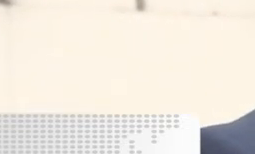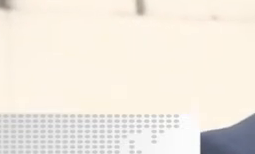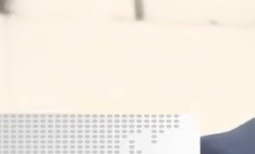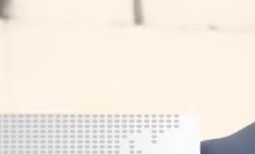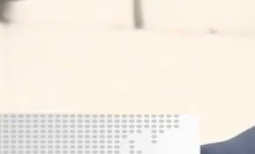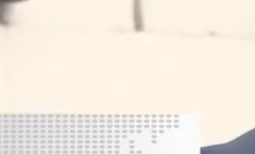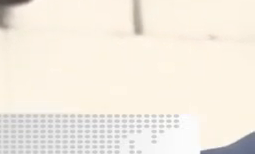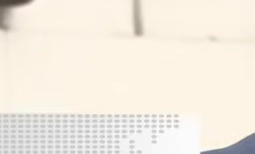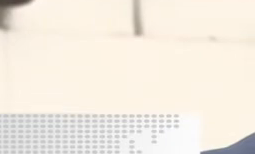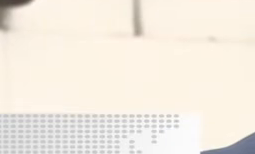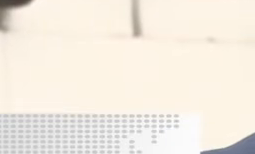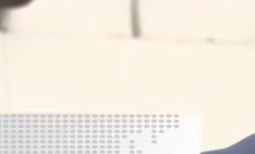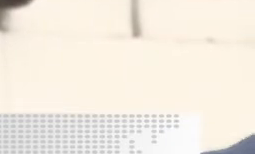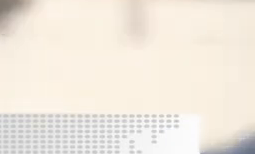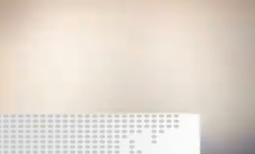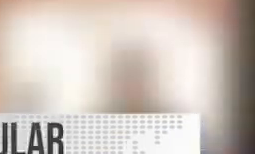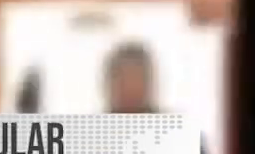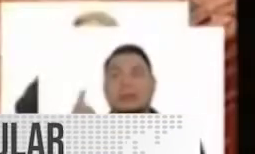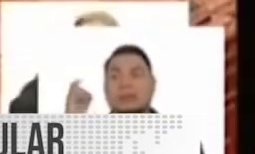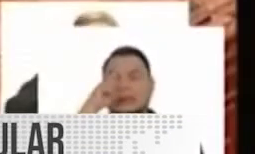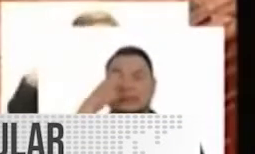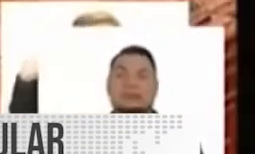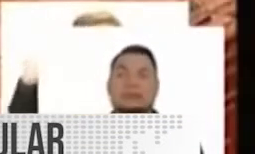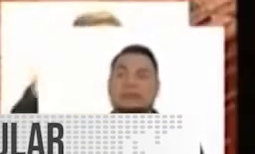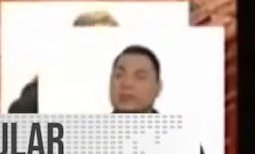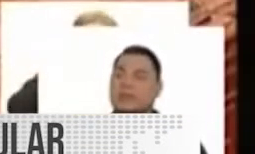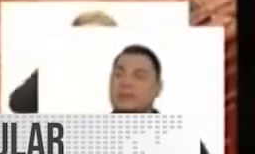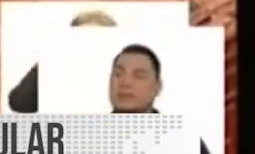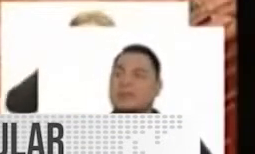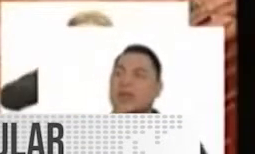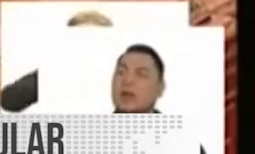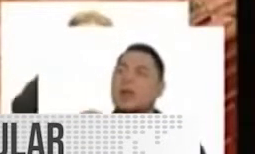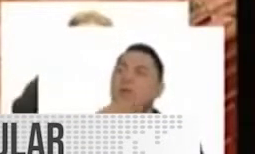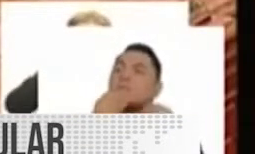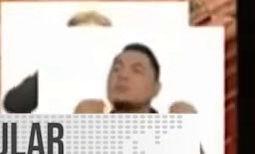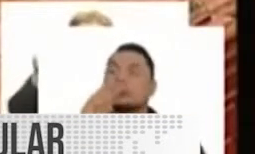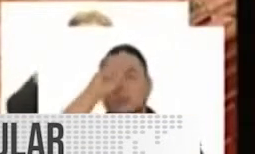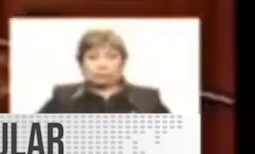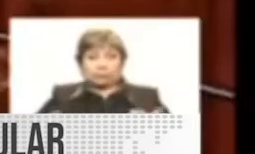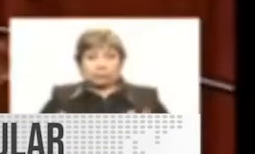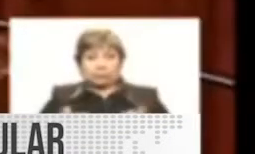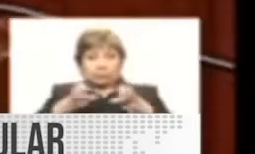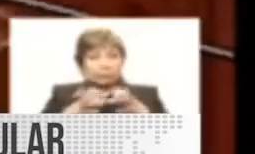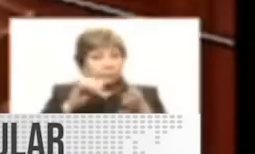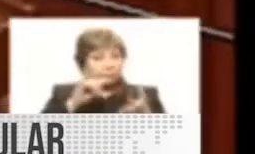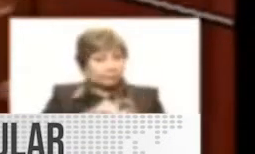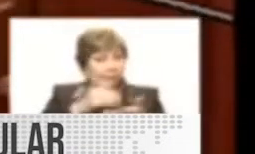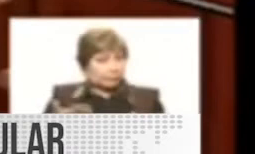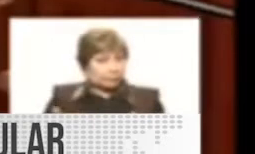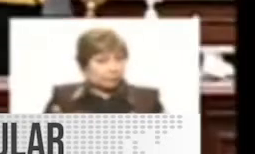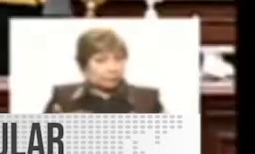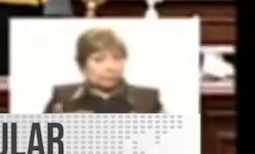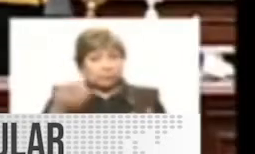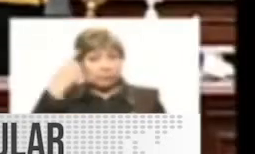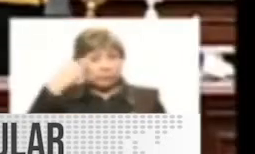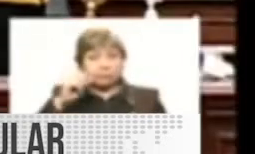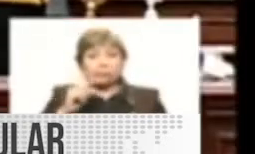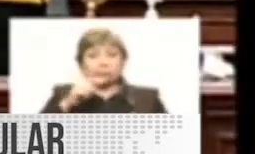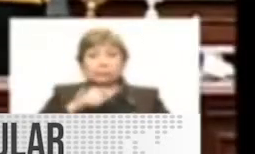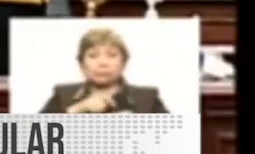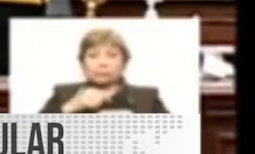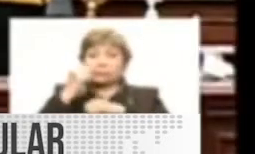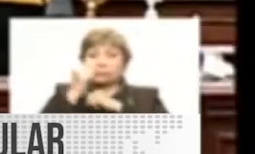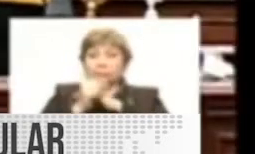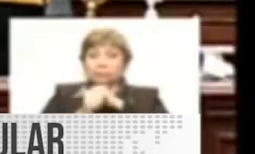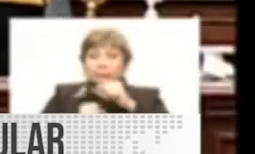impidan actuar en nombre de la nación. La nueva mesa directiva lo integran Lady Camones, de Alianza para el